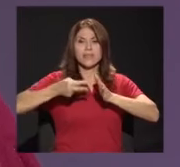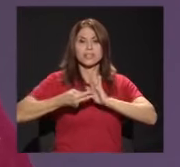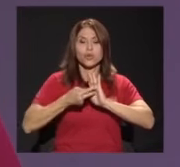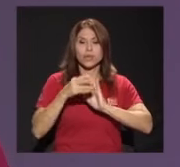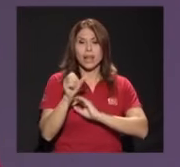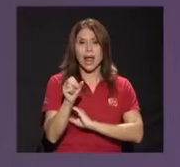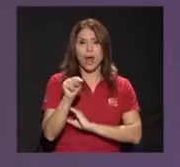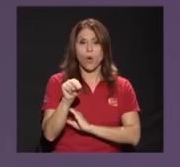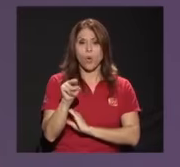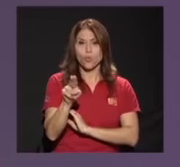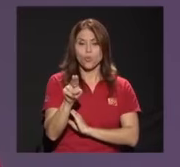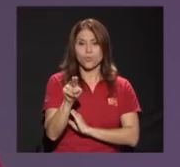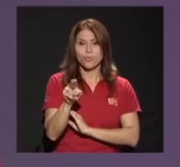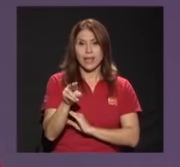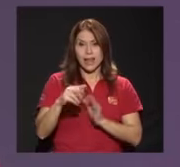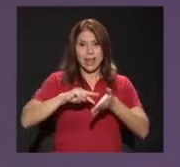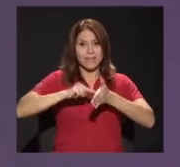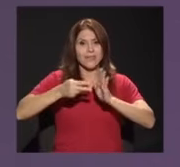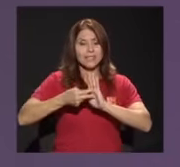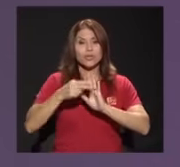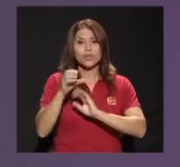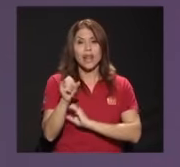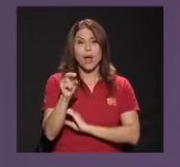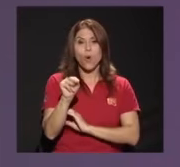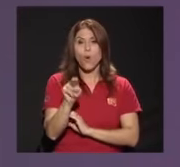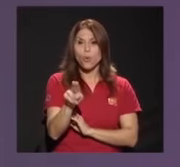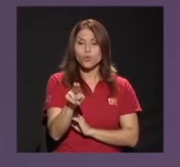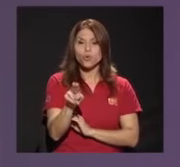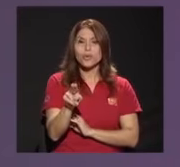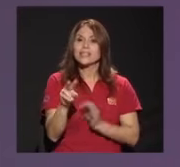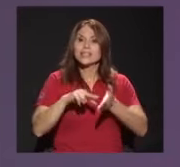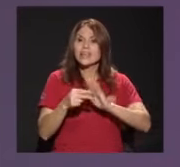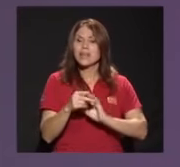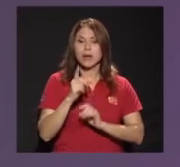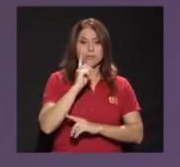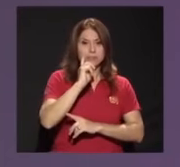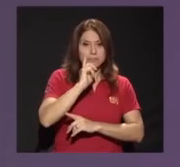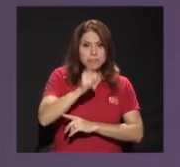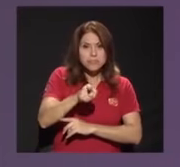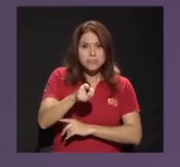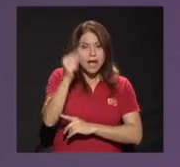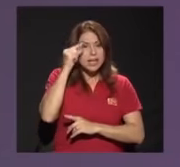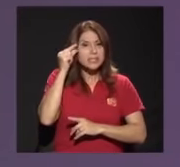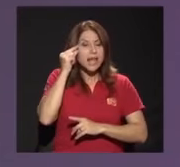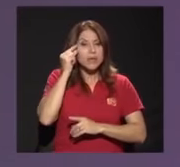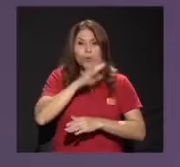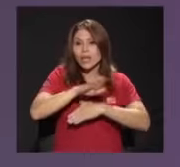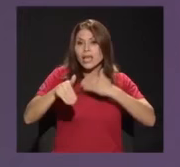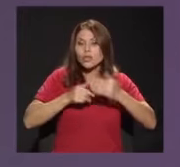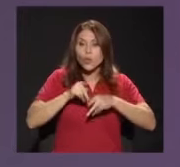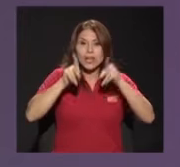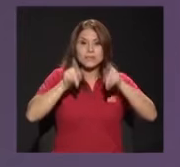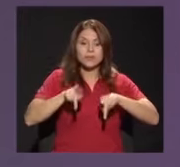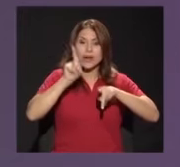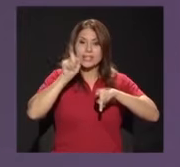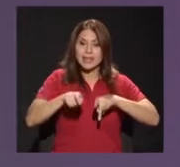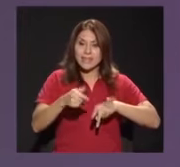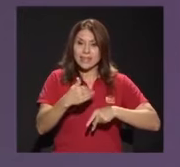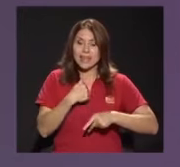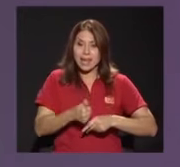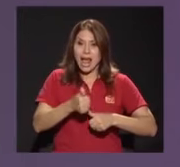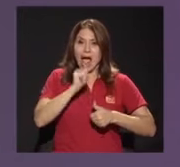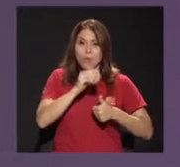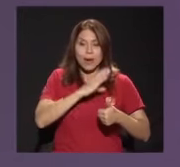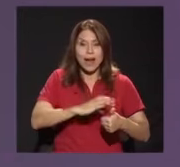de la ONU estaría obligando al Estado a asegurarle a todas las personas acceso al agua en calidad,